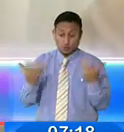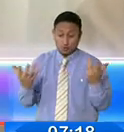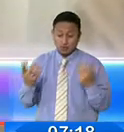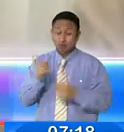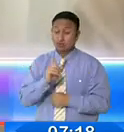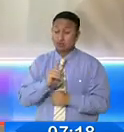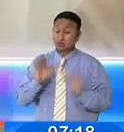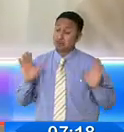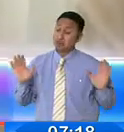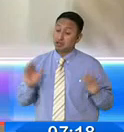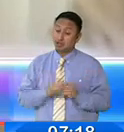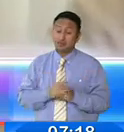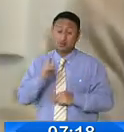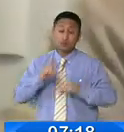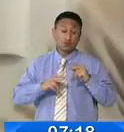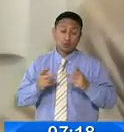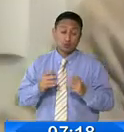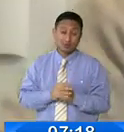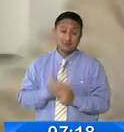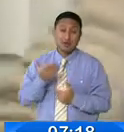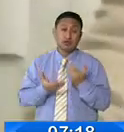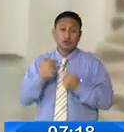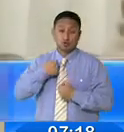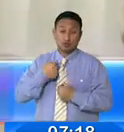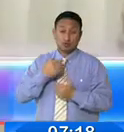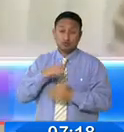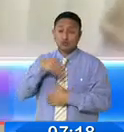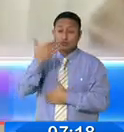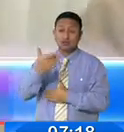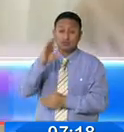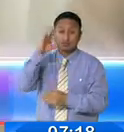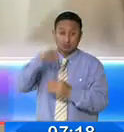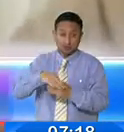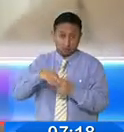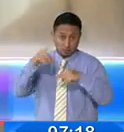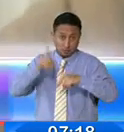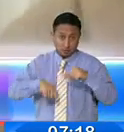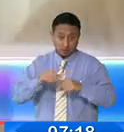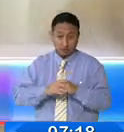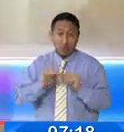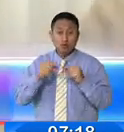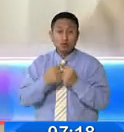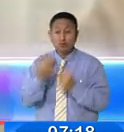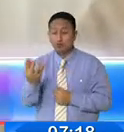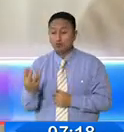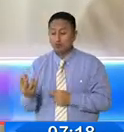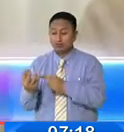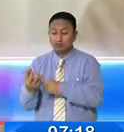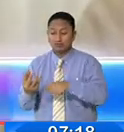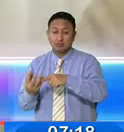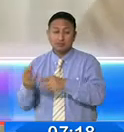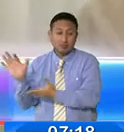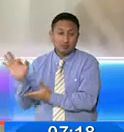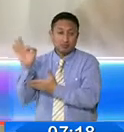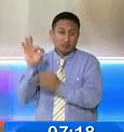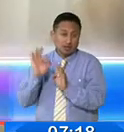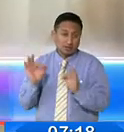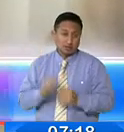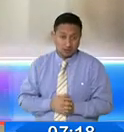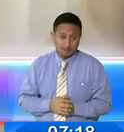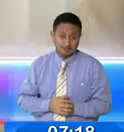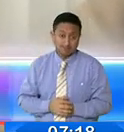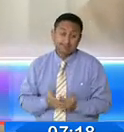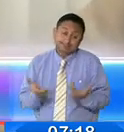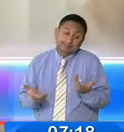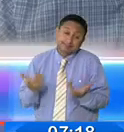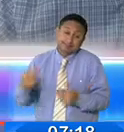No les conviene porque probablemente no podrían tener acceso al Senado, sino solamente a la Cámara de Representantes, y eso probablemente no